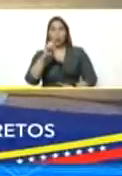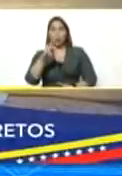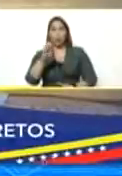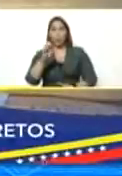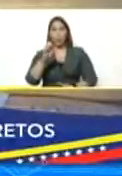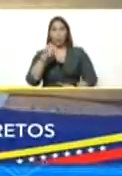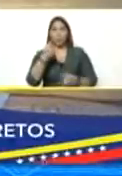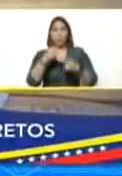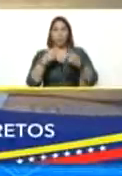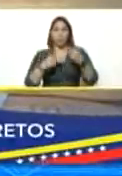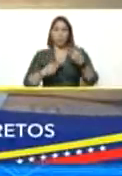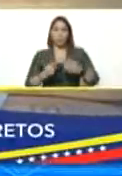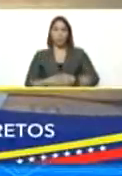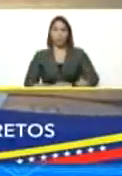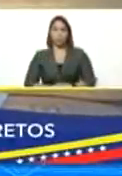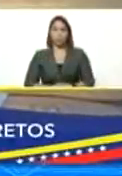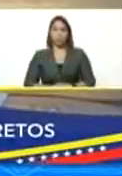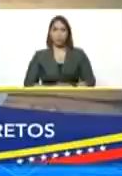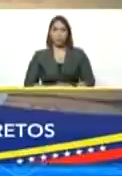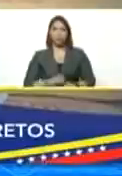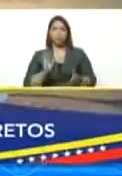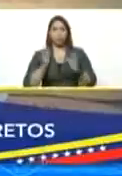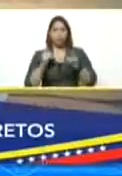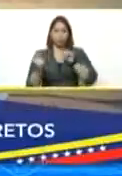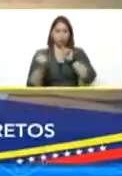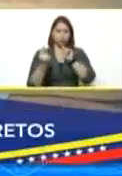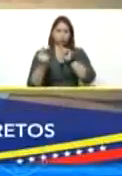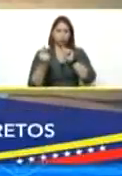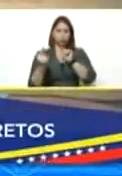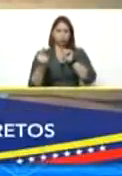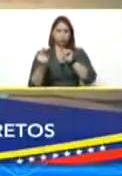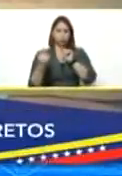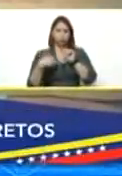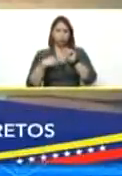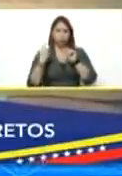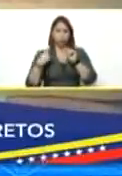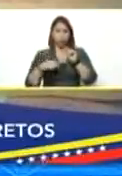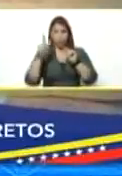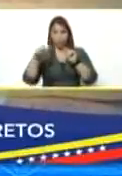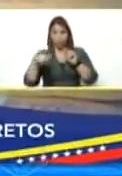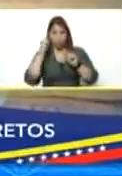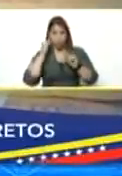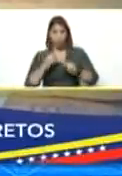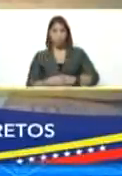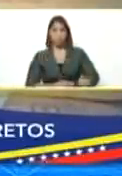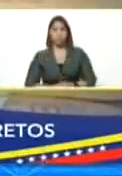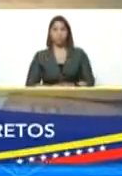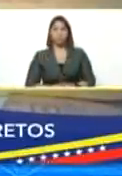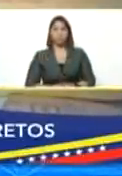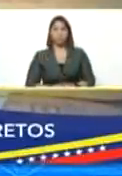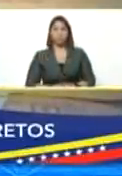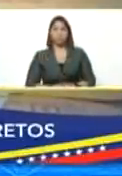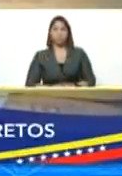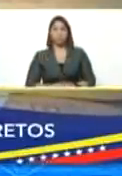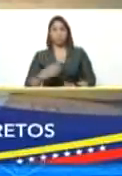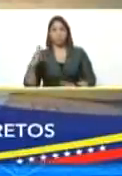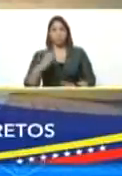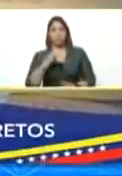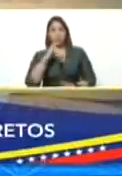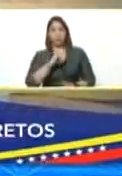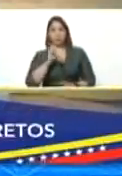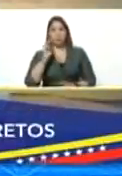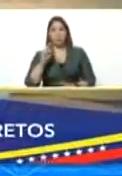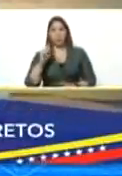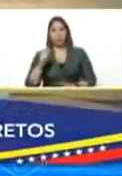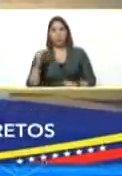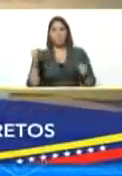etcétera. Así que conversadito. Aquí tenemos a Rosa Jacqueline Peña Aparicio, que viene de los CPT de